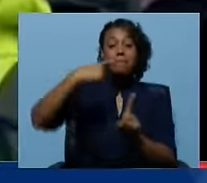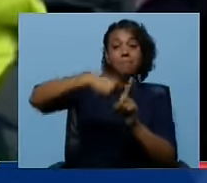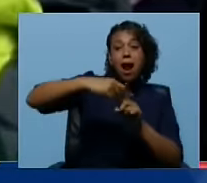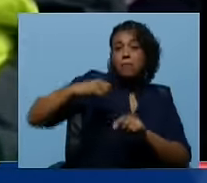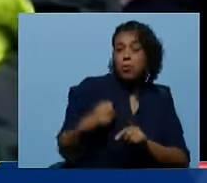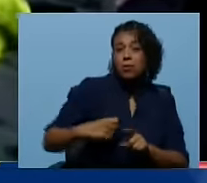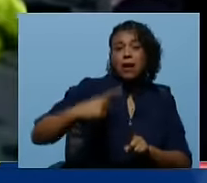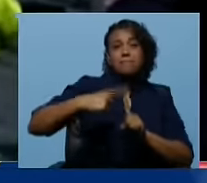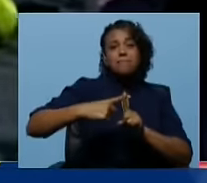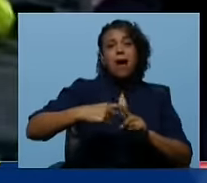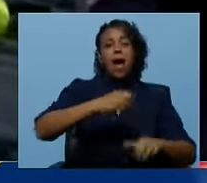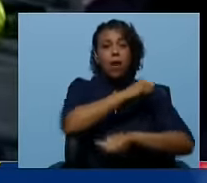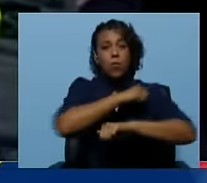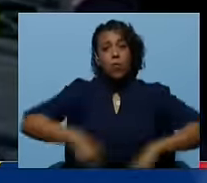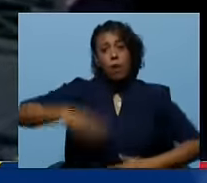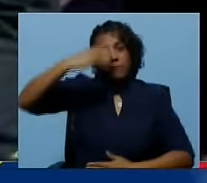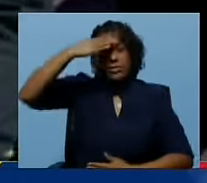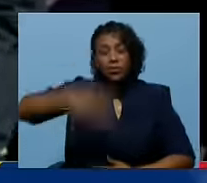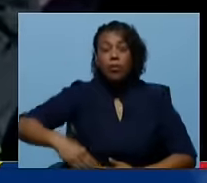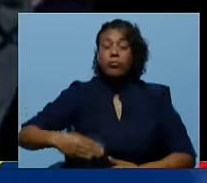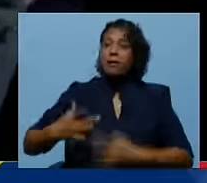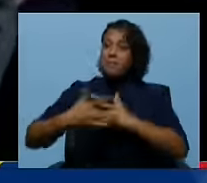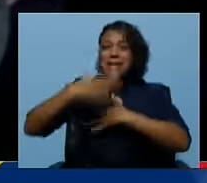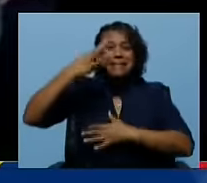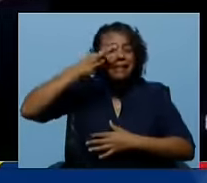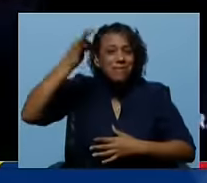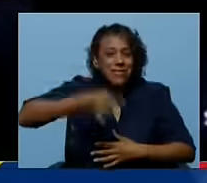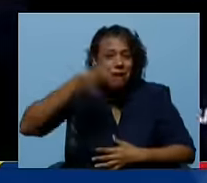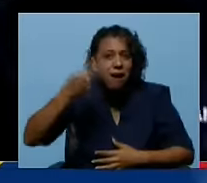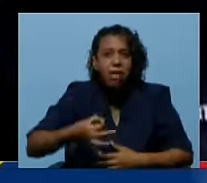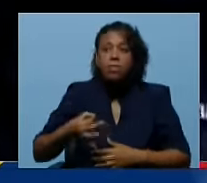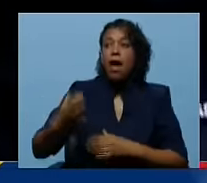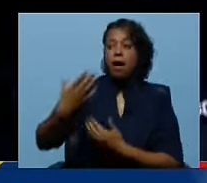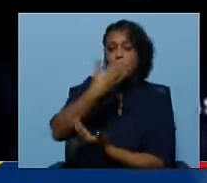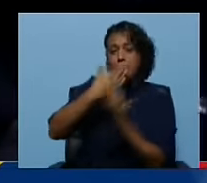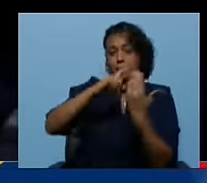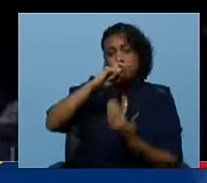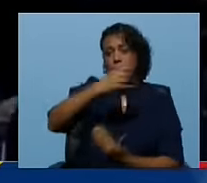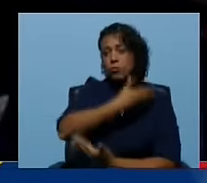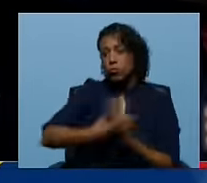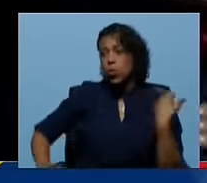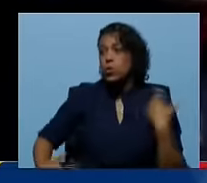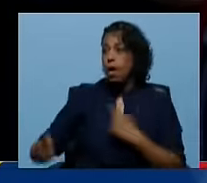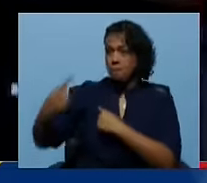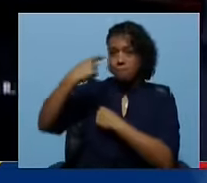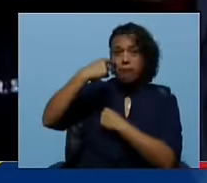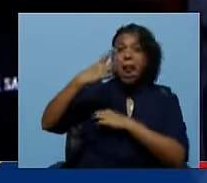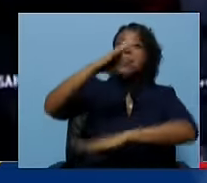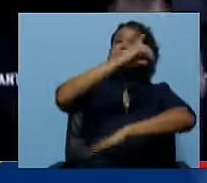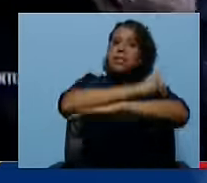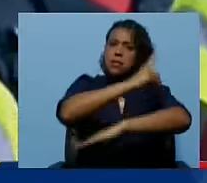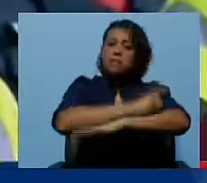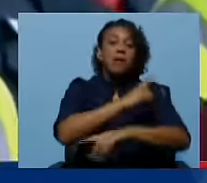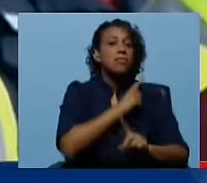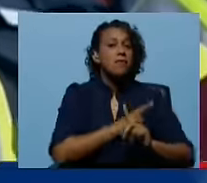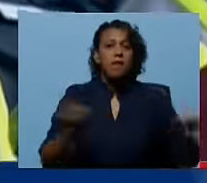cívico-militar-policial, y realmente es palpable cuando usted observa, la disciplina es